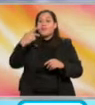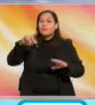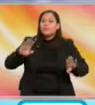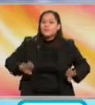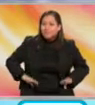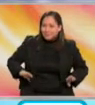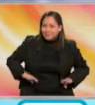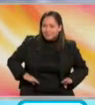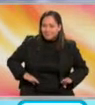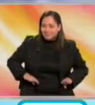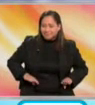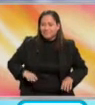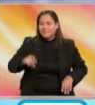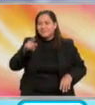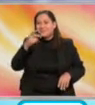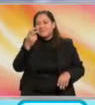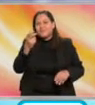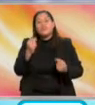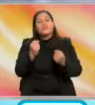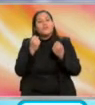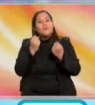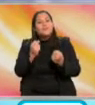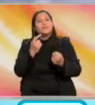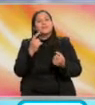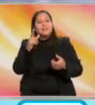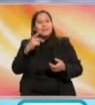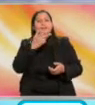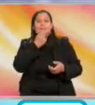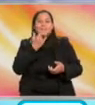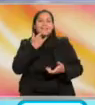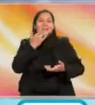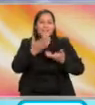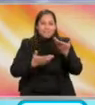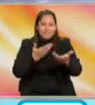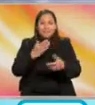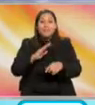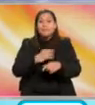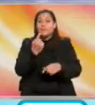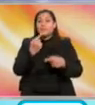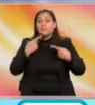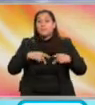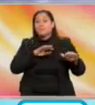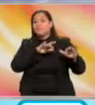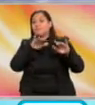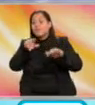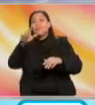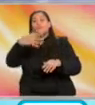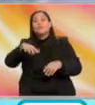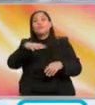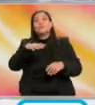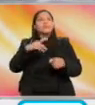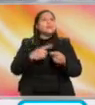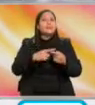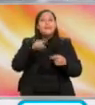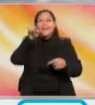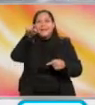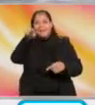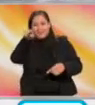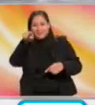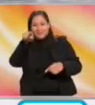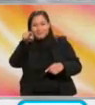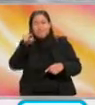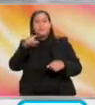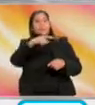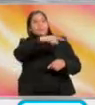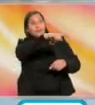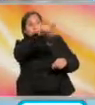su actitud, es una fortaleza que él tiene porque toda esa gente lo va a buscar a él. ¿Sí? La